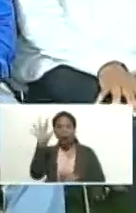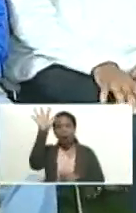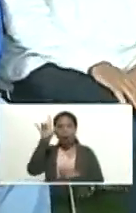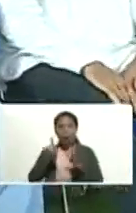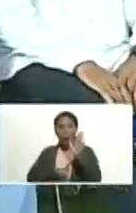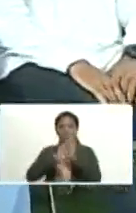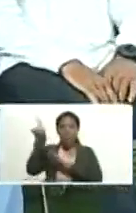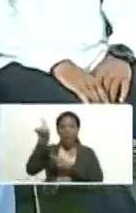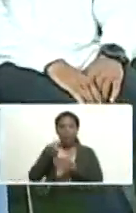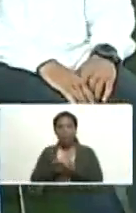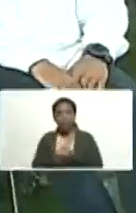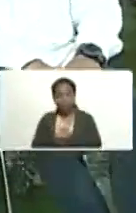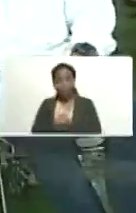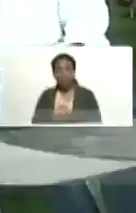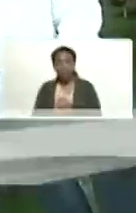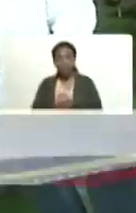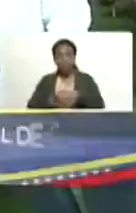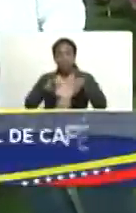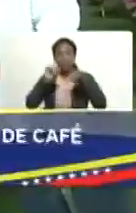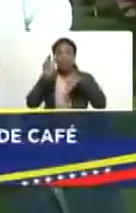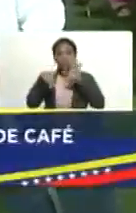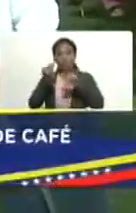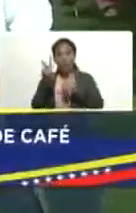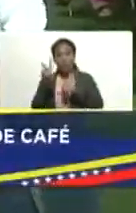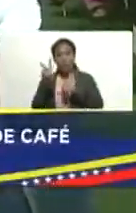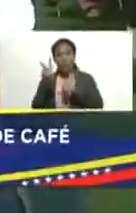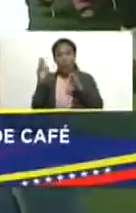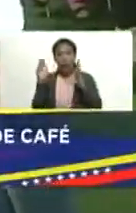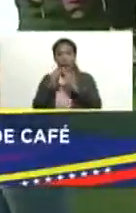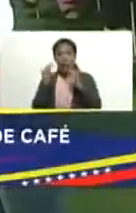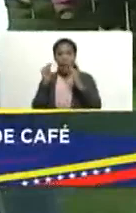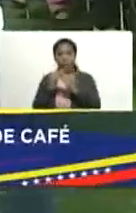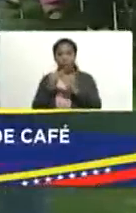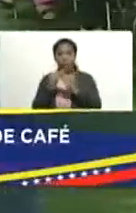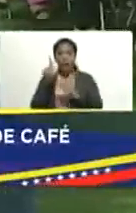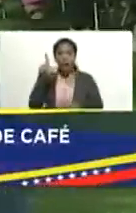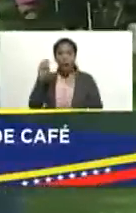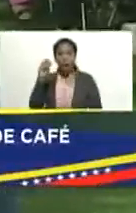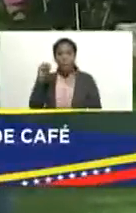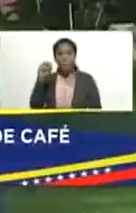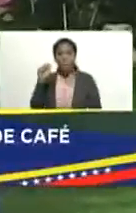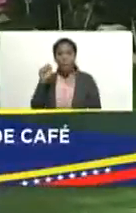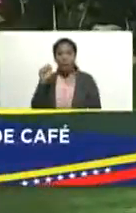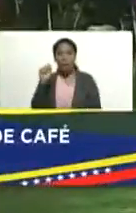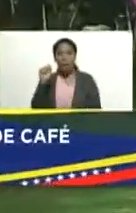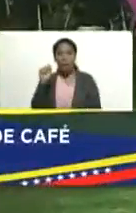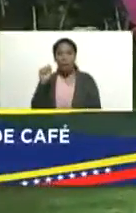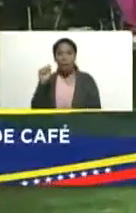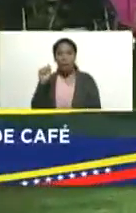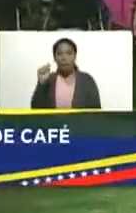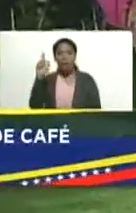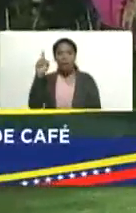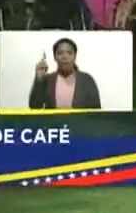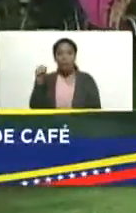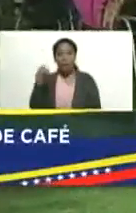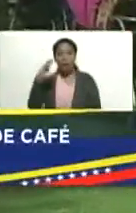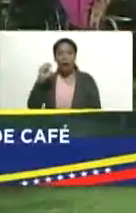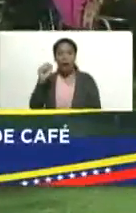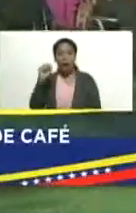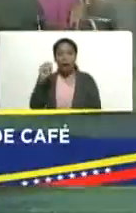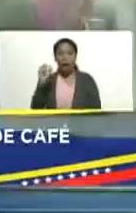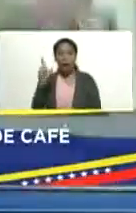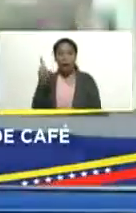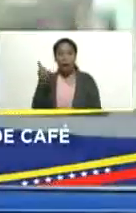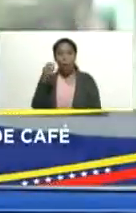Igualmente, decimosegundo puesto de la Hacienda Loma Pica, de Canaguá también.